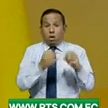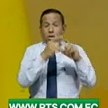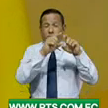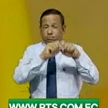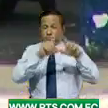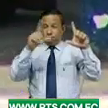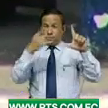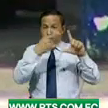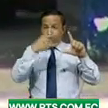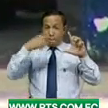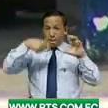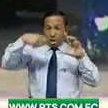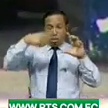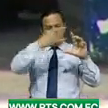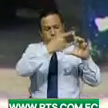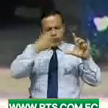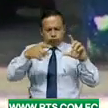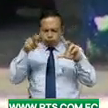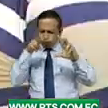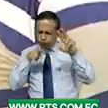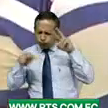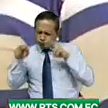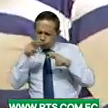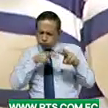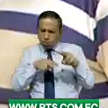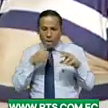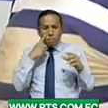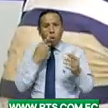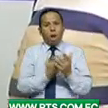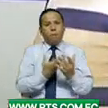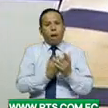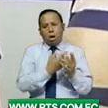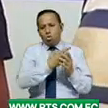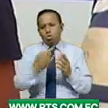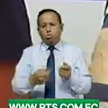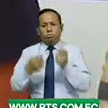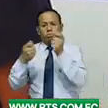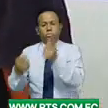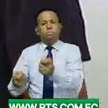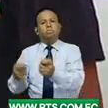aporten al proceso penal que enfrentarán estos ciudadanos, informó Charlie Pisa.